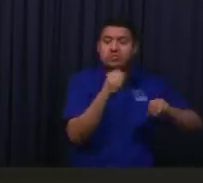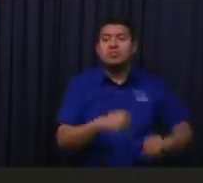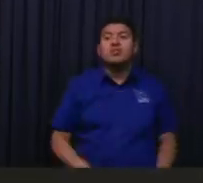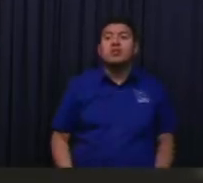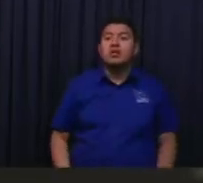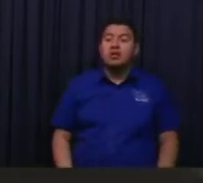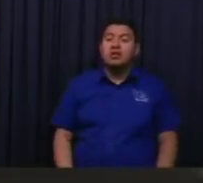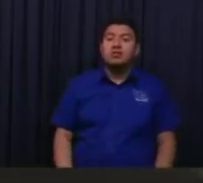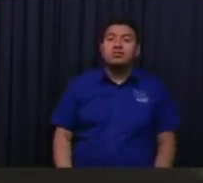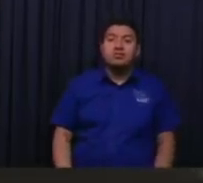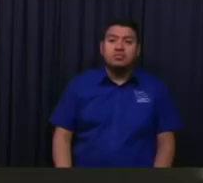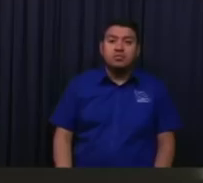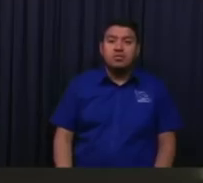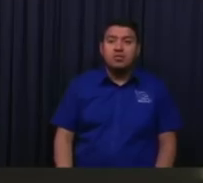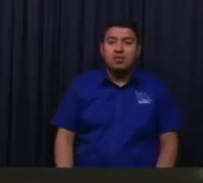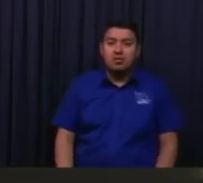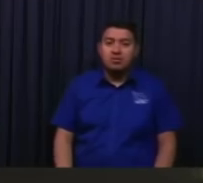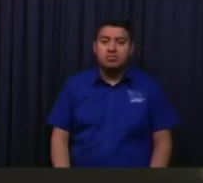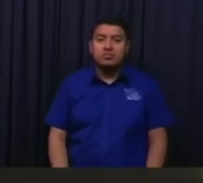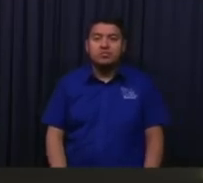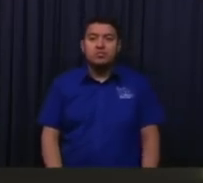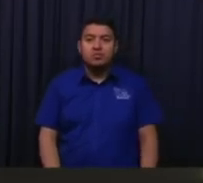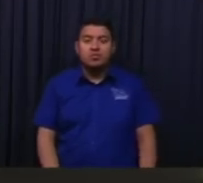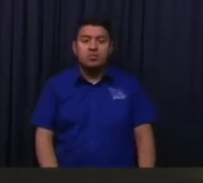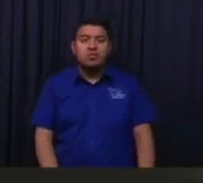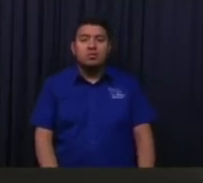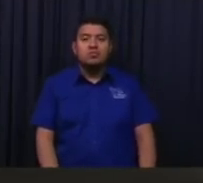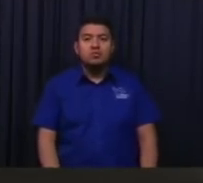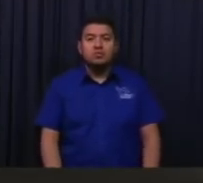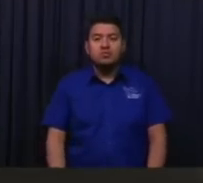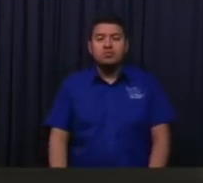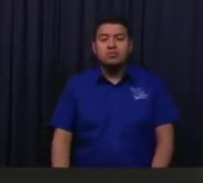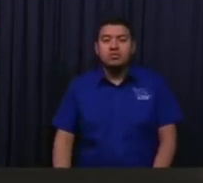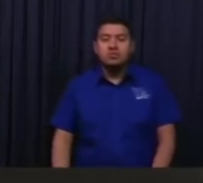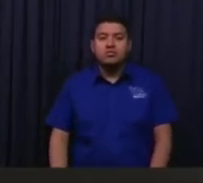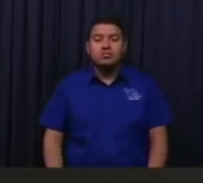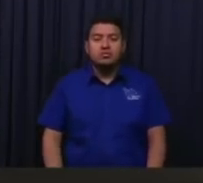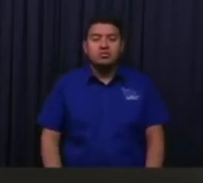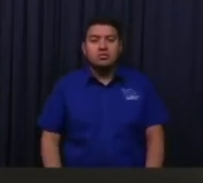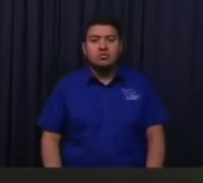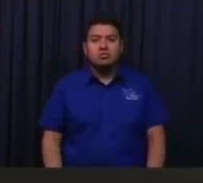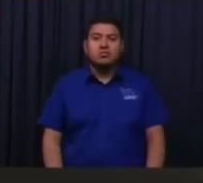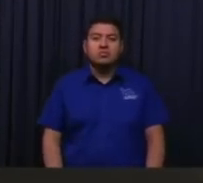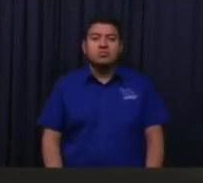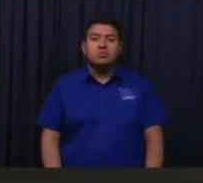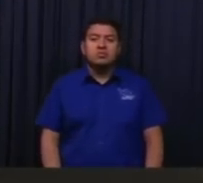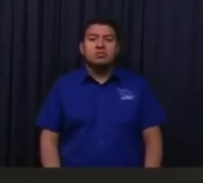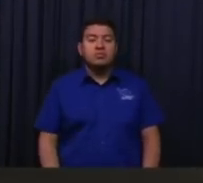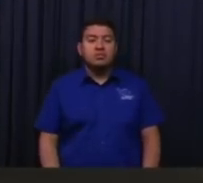solo sellan ahí. Eso lo hemos explicado muchas veces y lo vuelvo a decir, y tenemos referencias bíblicas para poder afirmarlo.